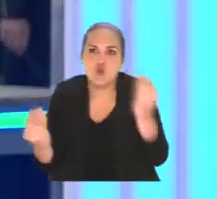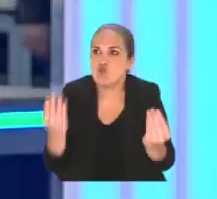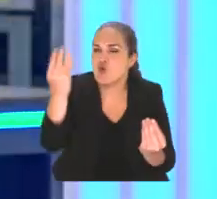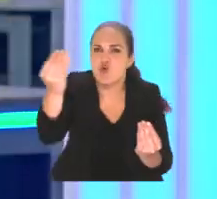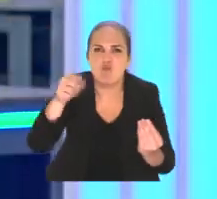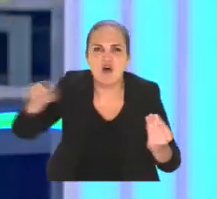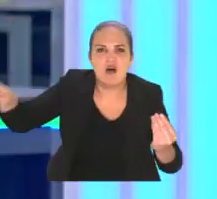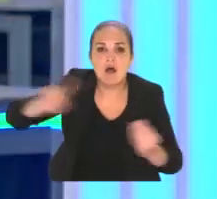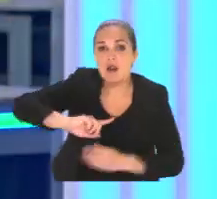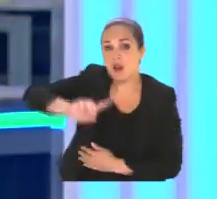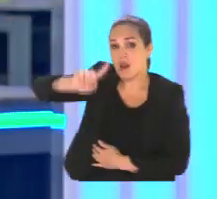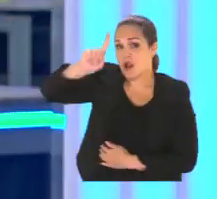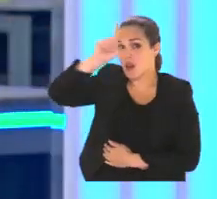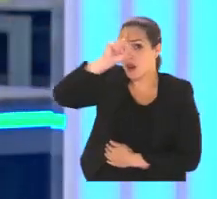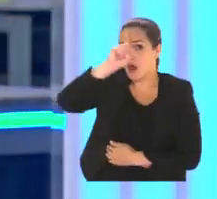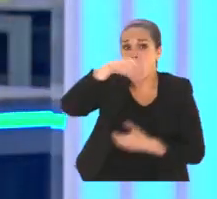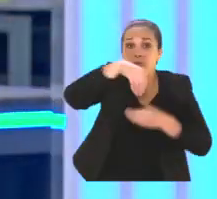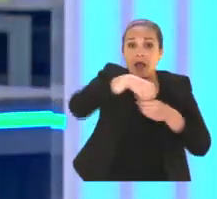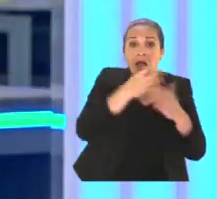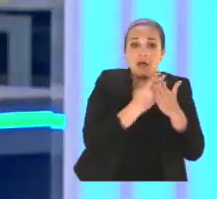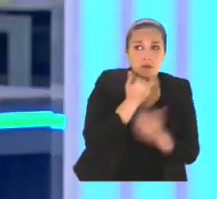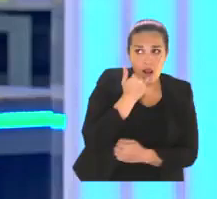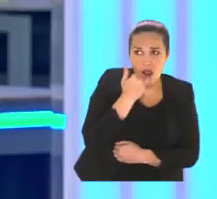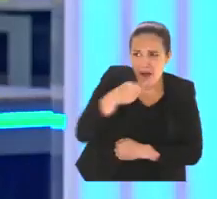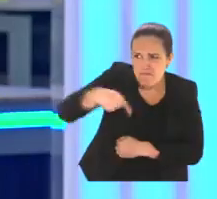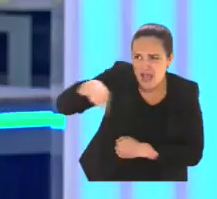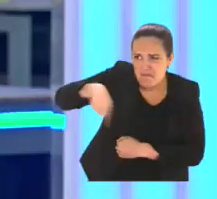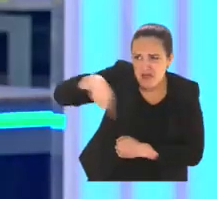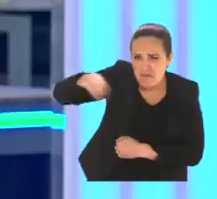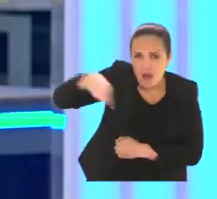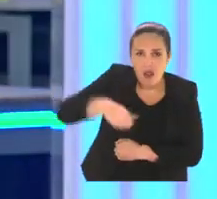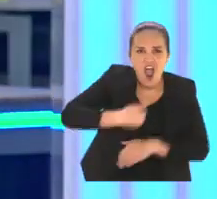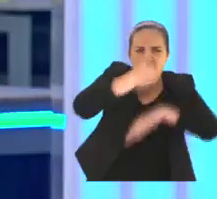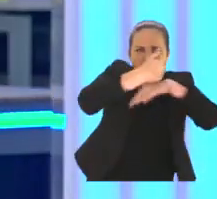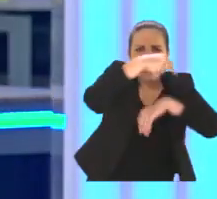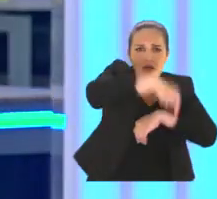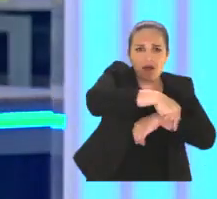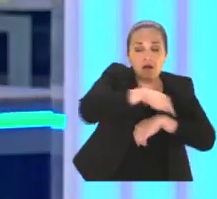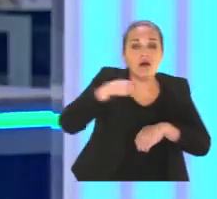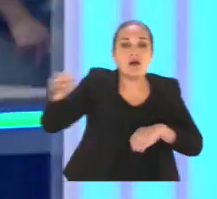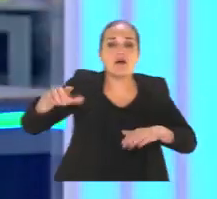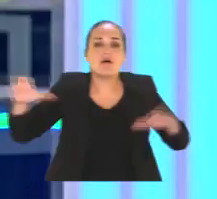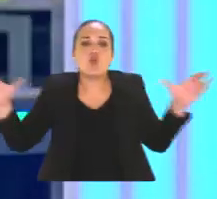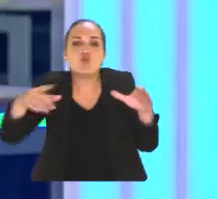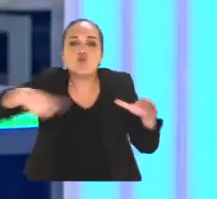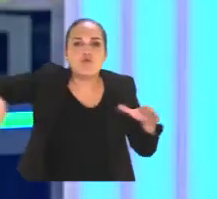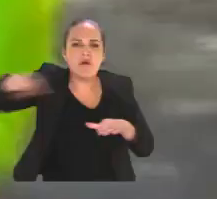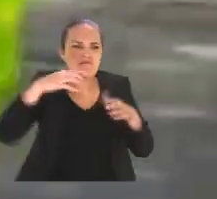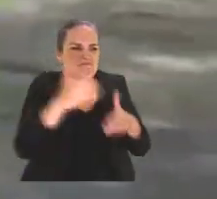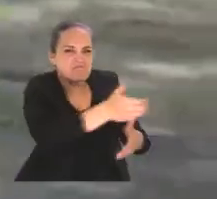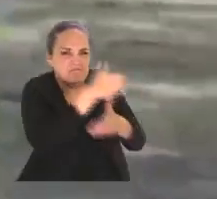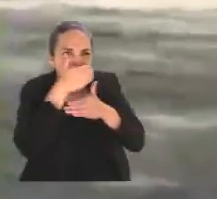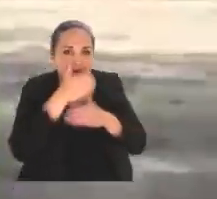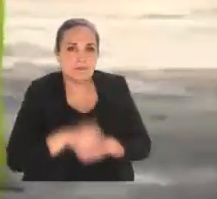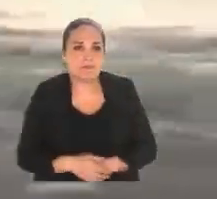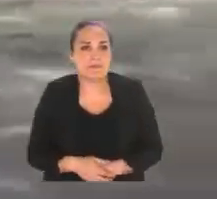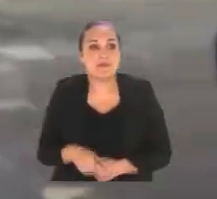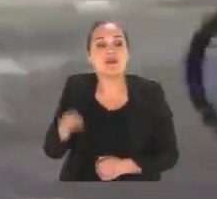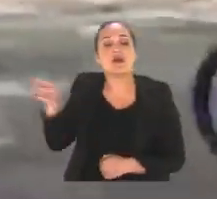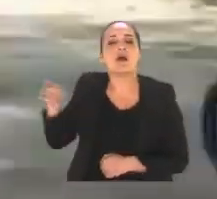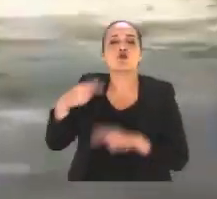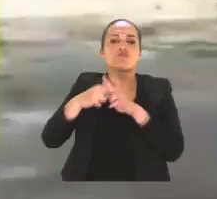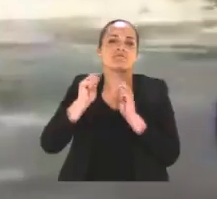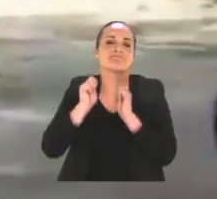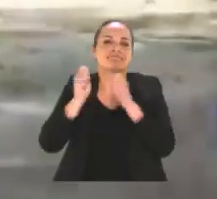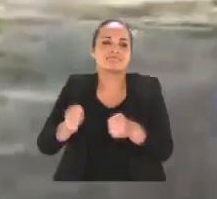órdenes de criminales condenados en varias cárceles del país. Los denominaban como los G. Les llamaban los G y